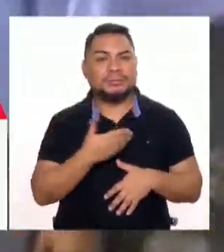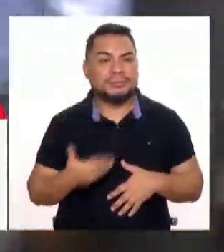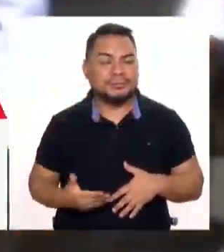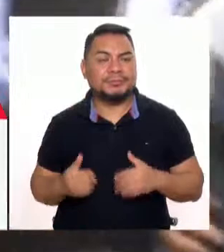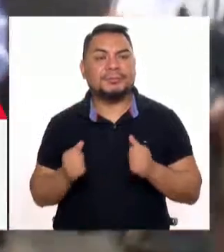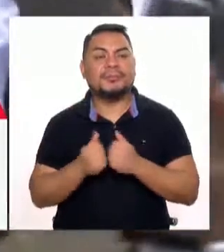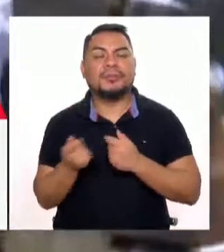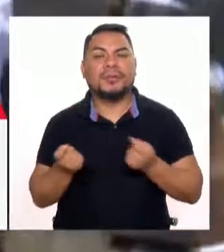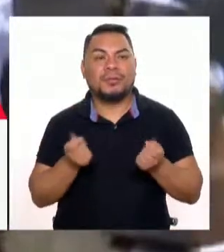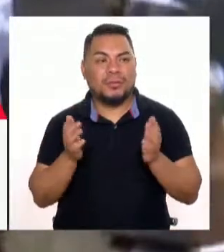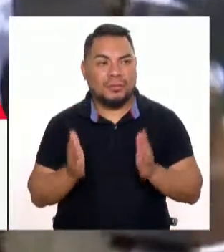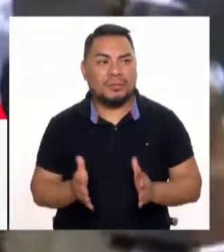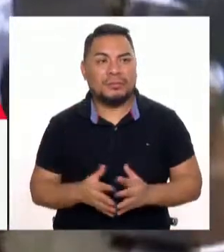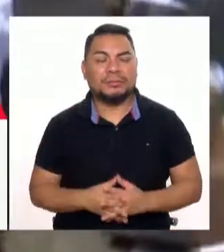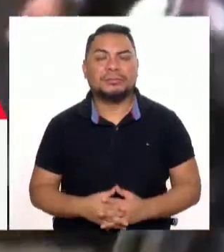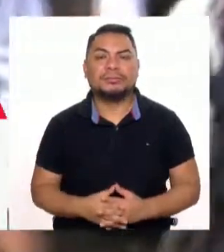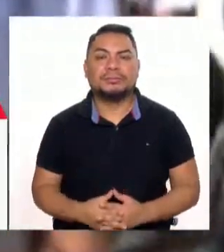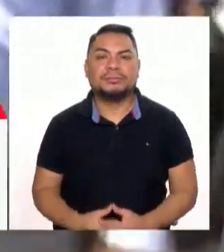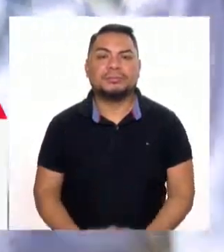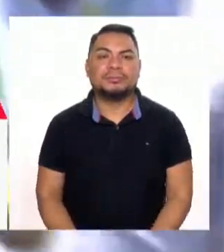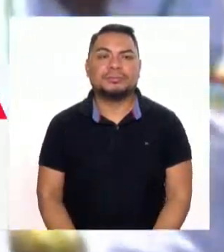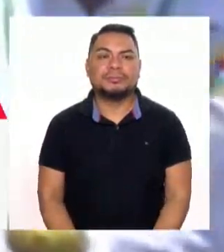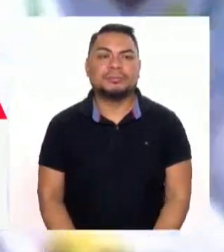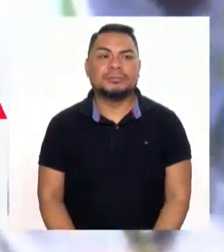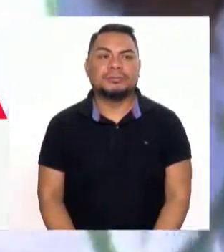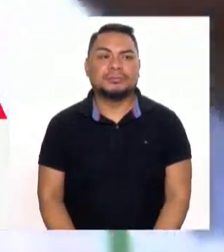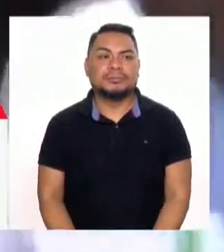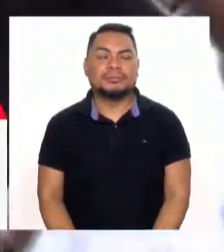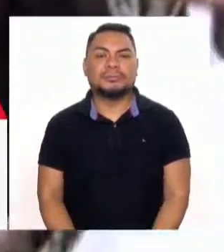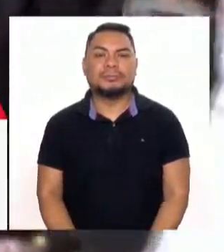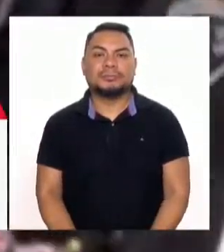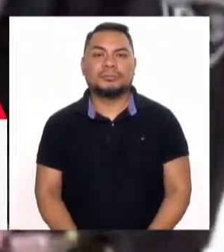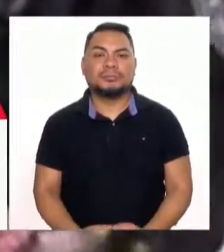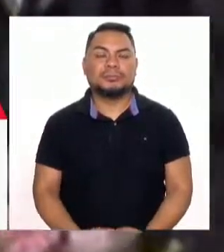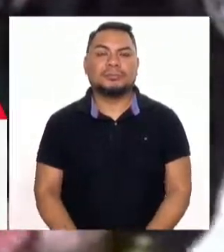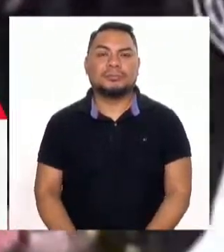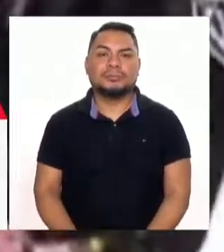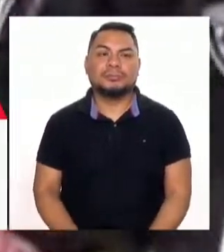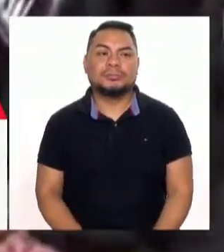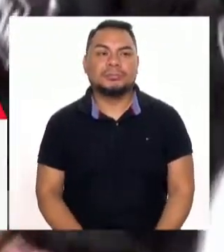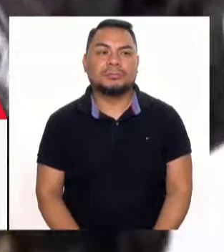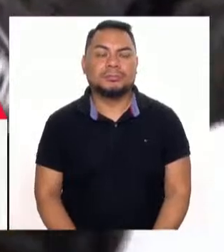como del gobierno ante esta actividad